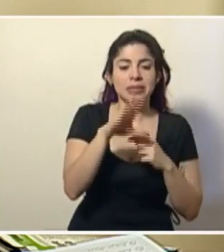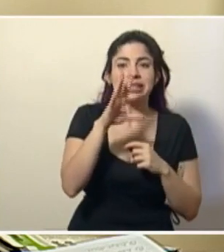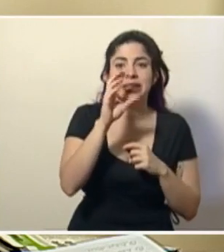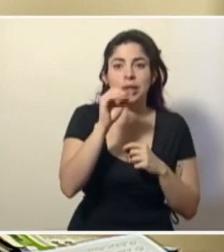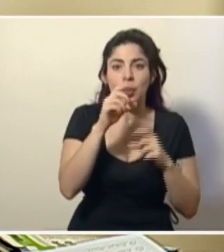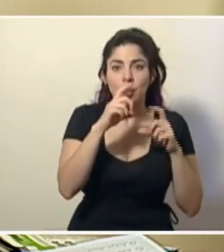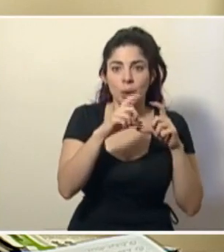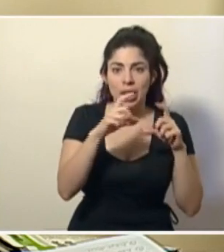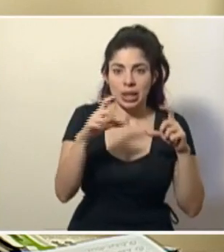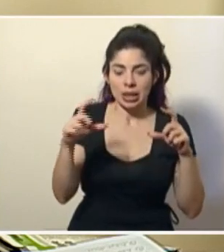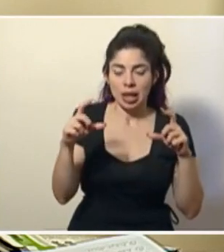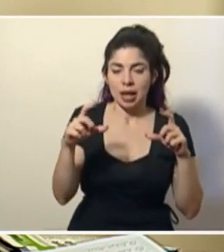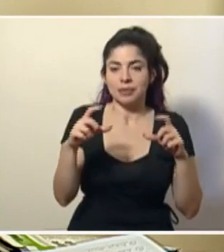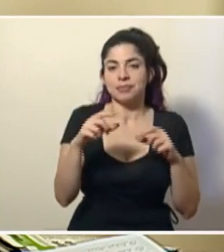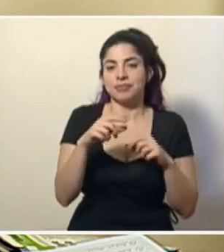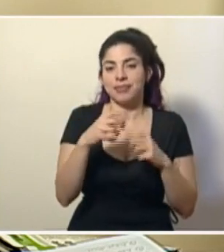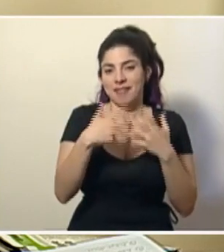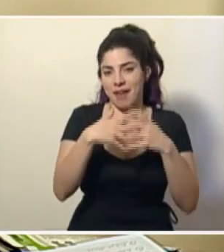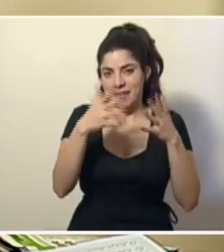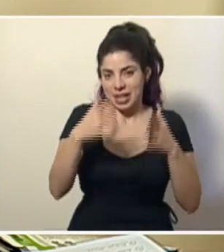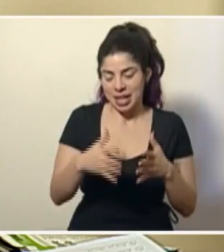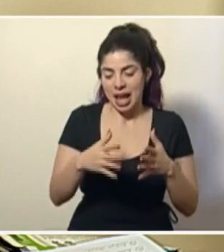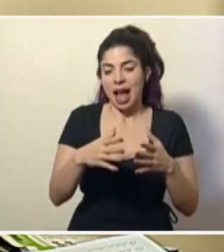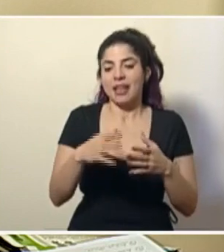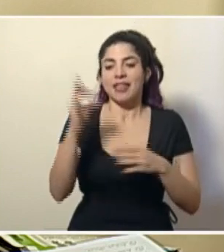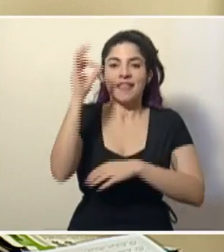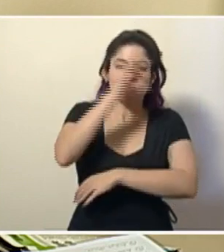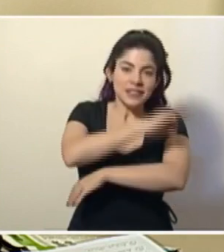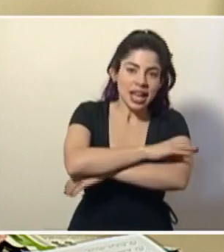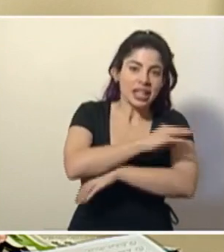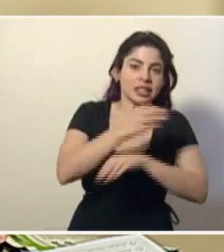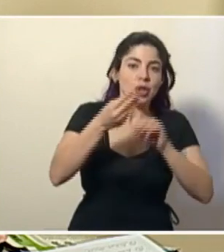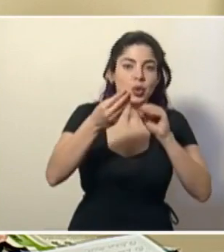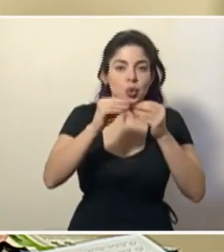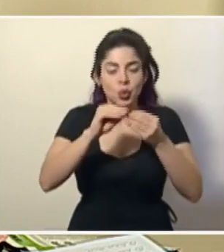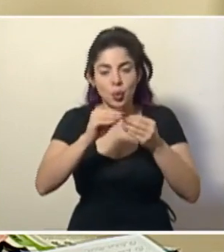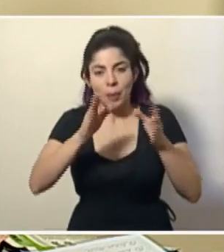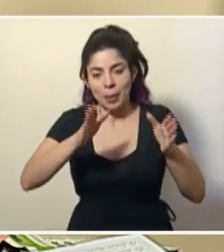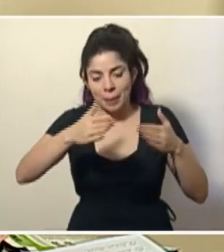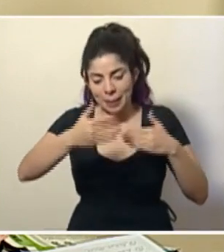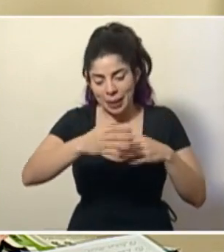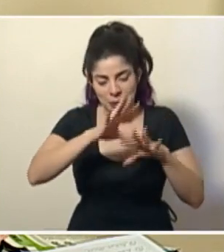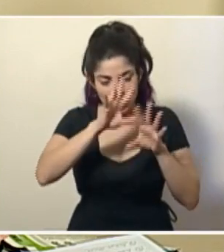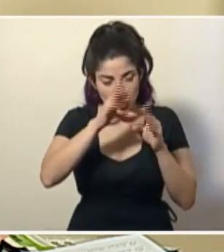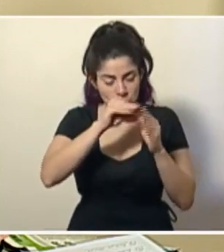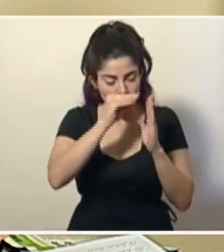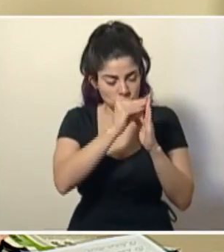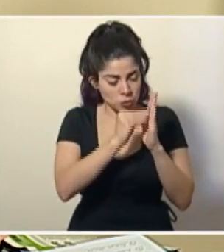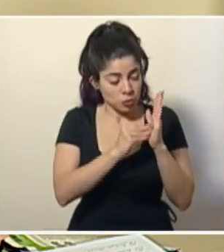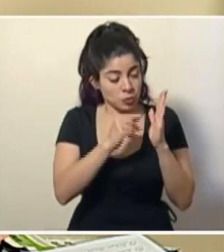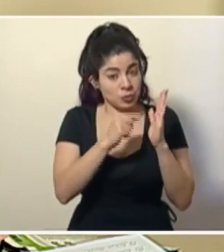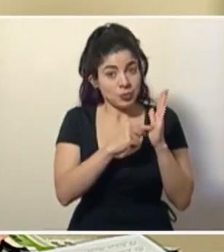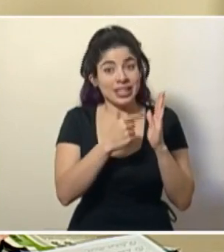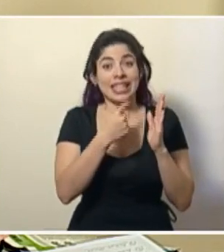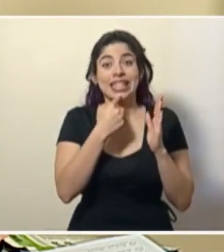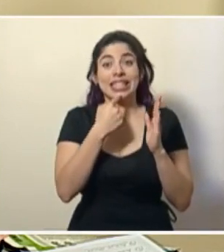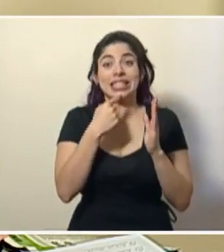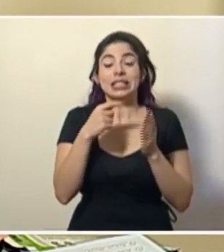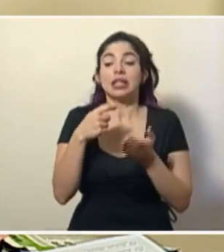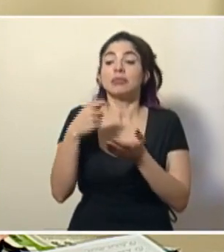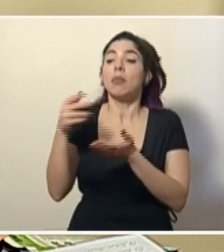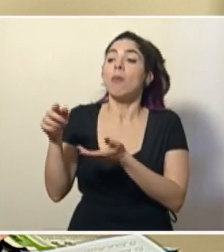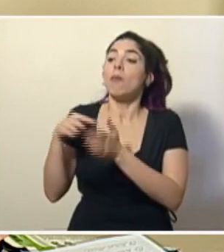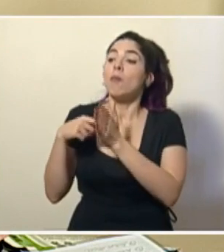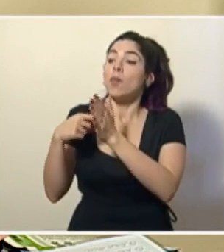50 unidades, dice el fabricante, la fecha de vencimiento, el número del lote, y que se verifica ingreso